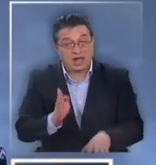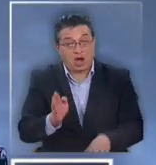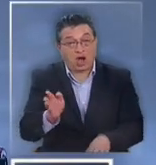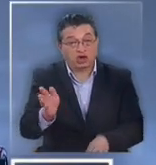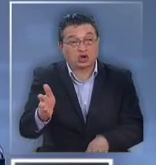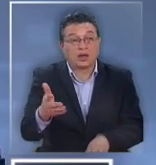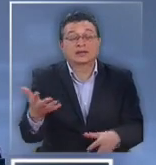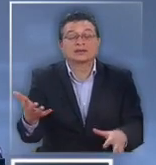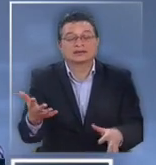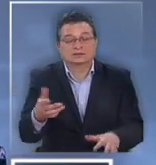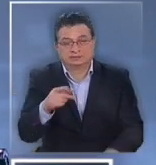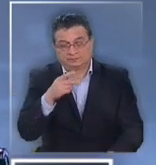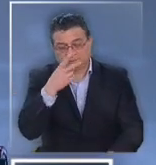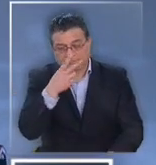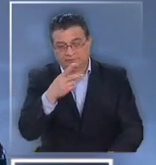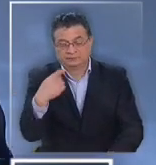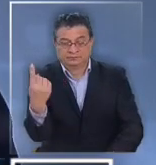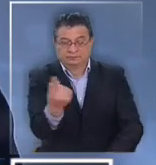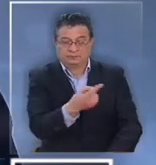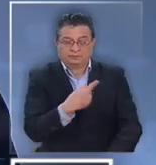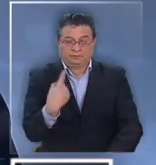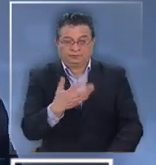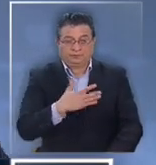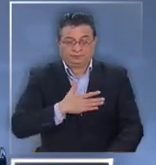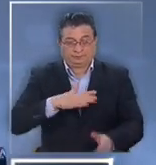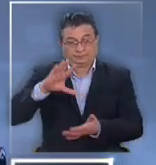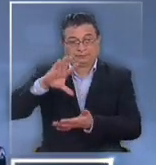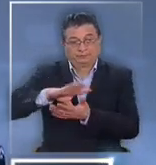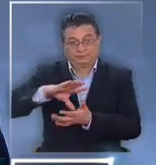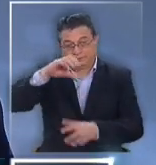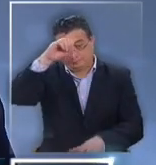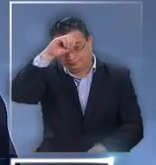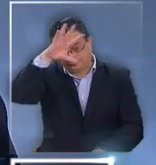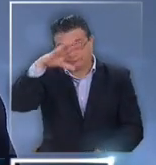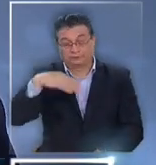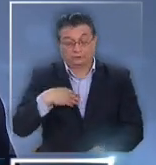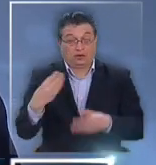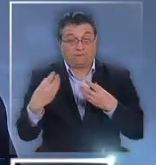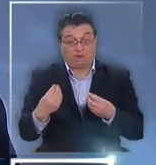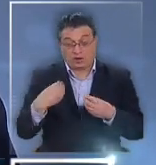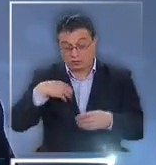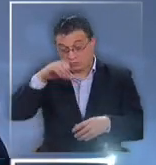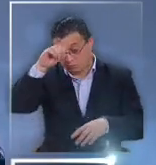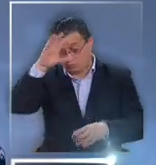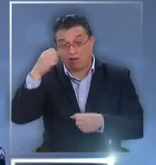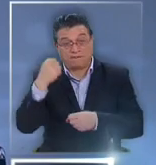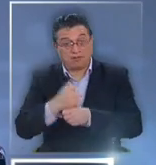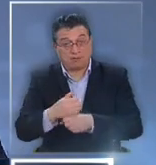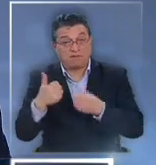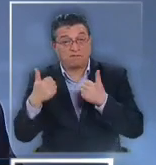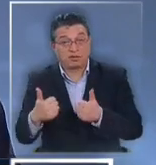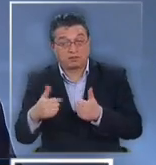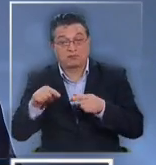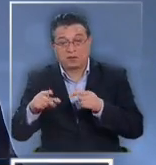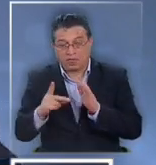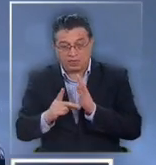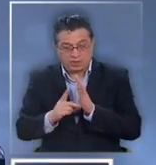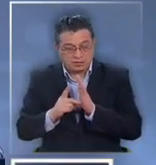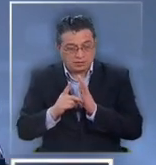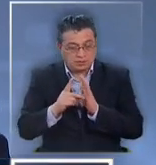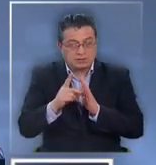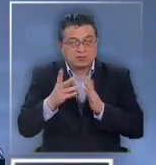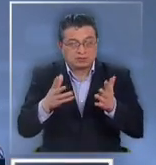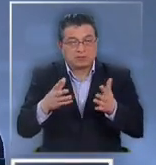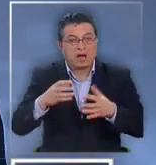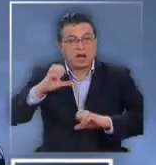es decir mira nosotros somos países mineros somos buenos en minería entonces desarrollamos la